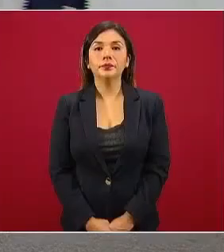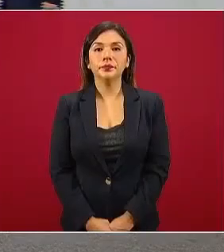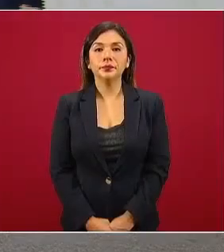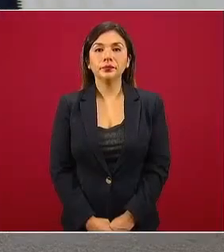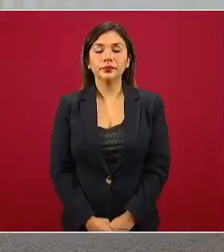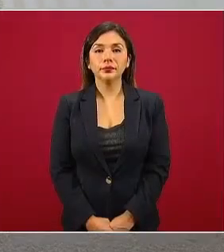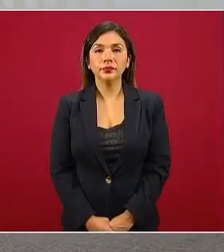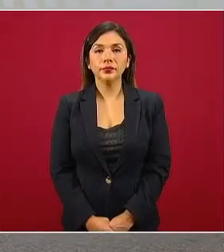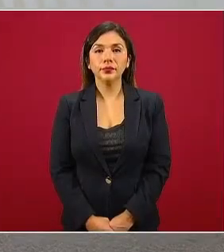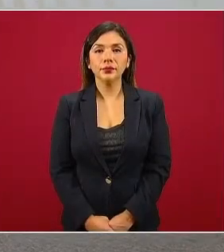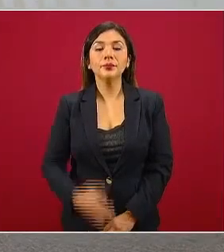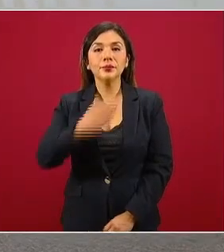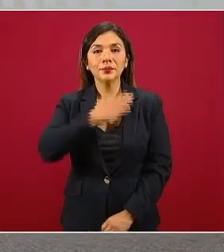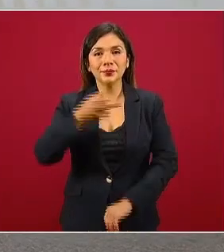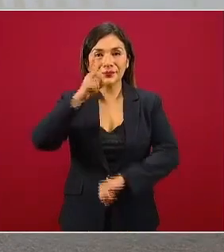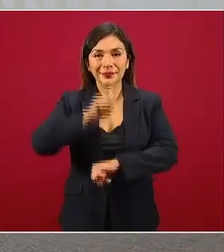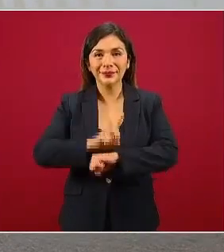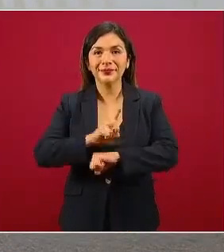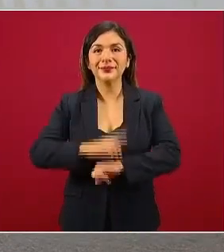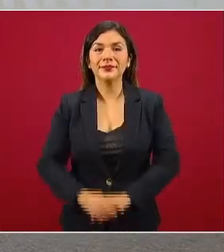Buenos días.